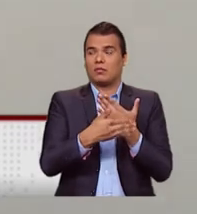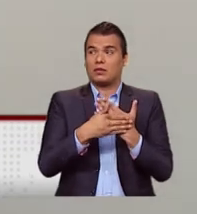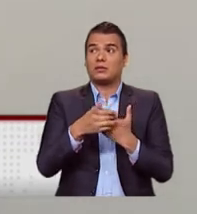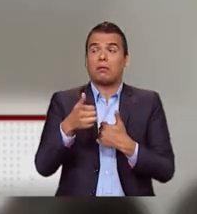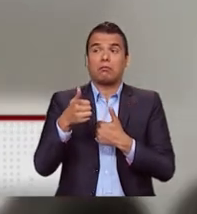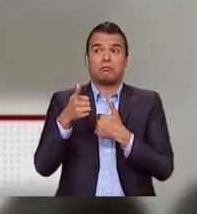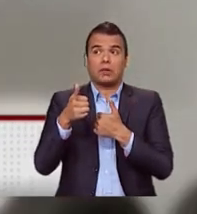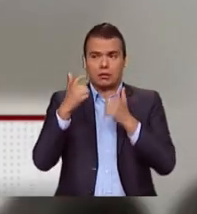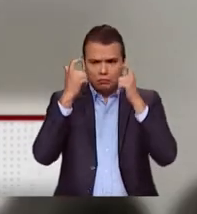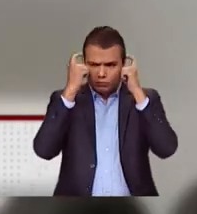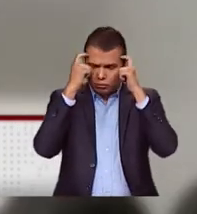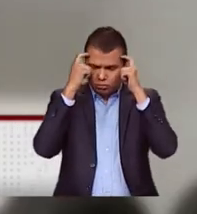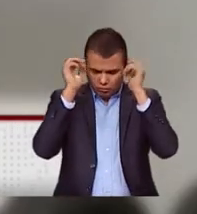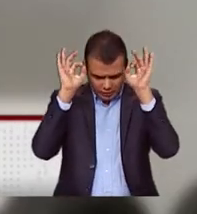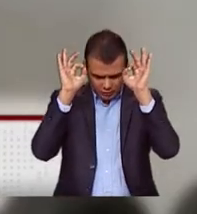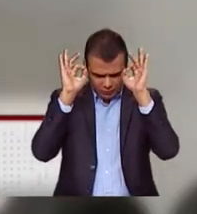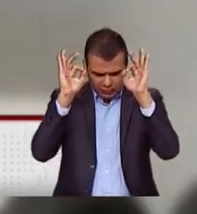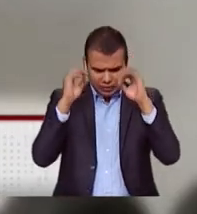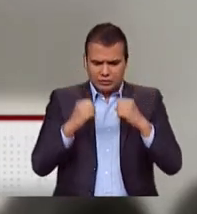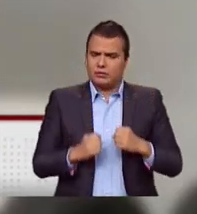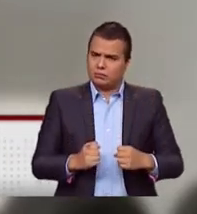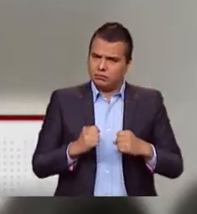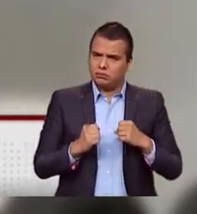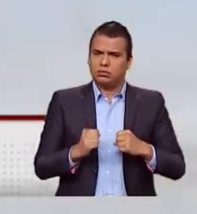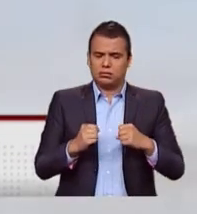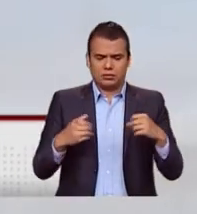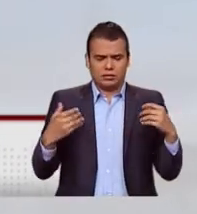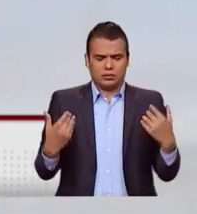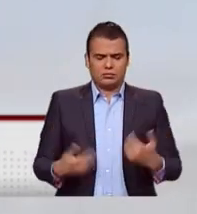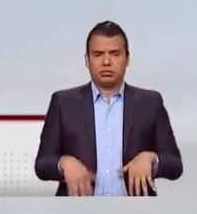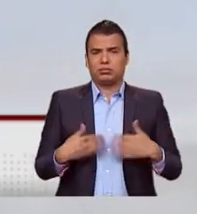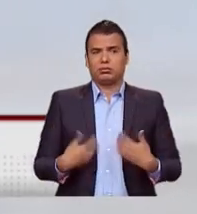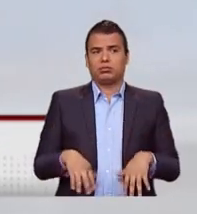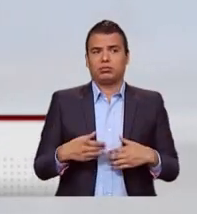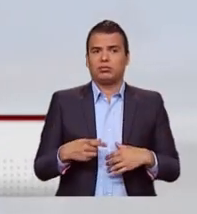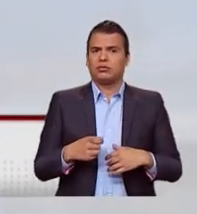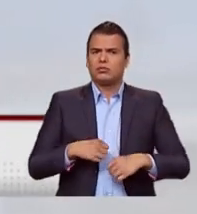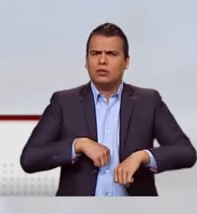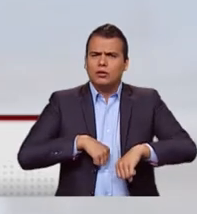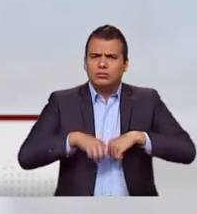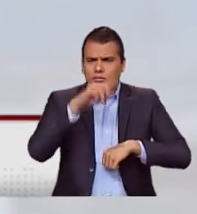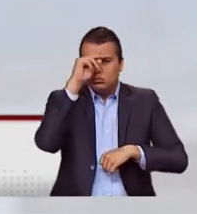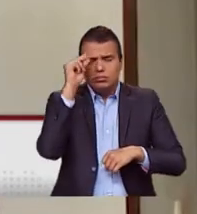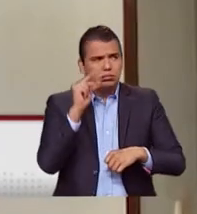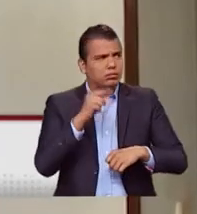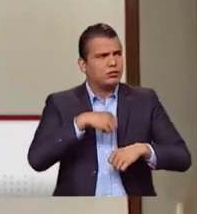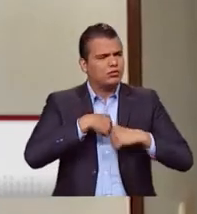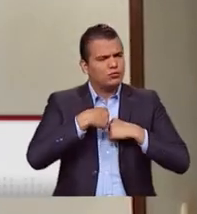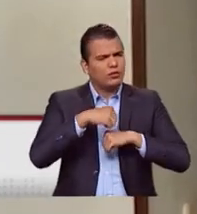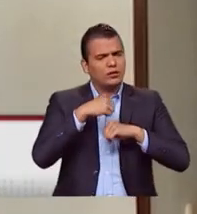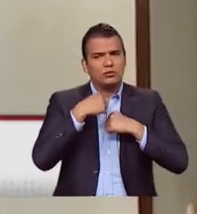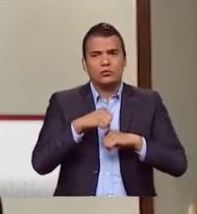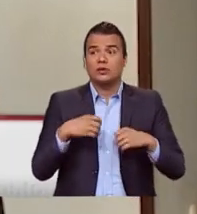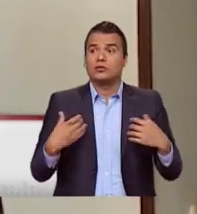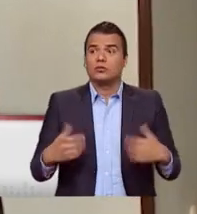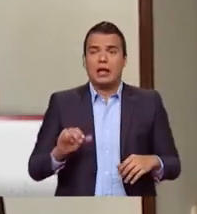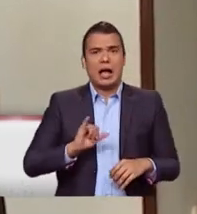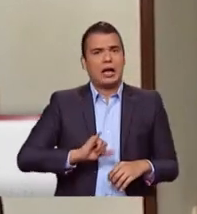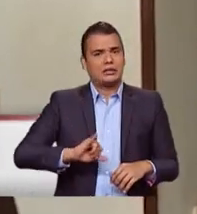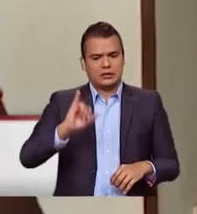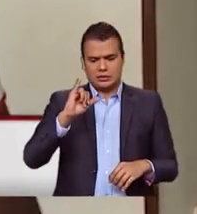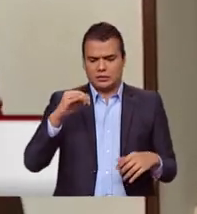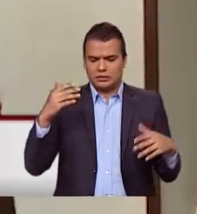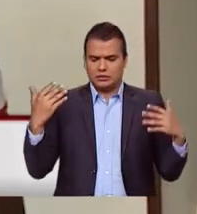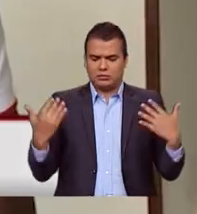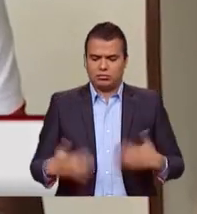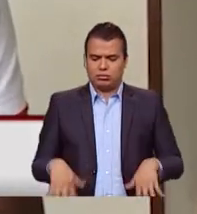por la parte mental que tiene Diego, ¿no? La fuerza mental que tiene, de su dedicación y el sacrificio que tiene como